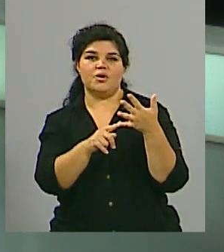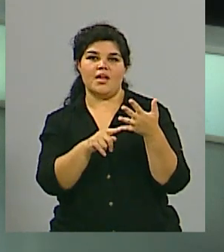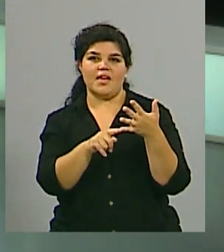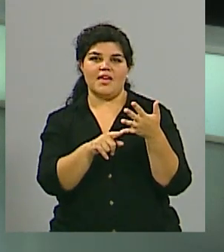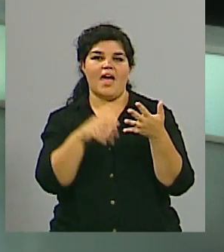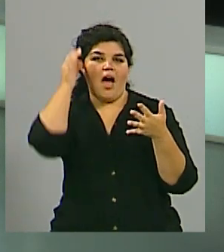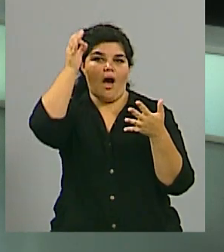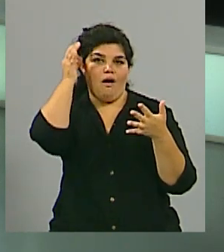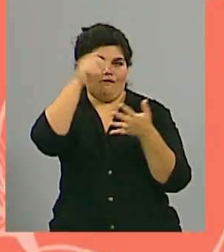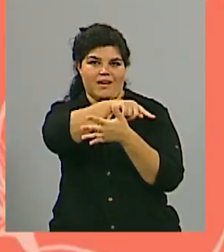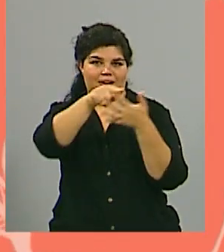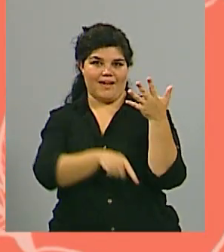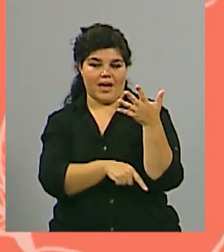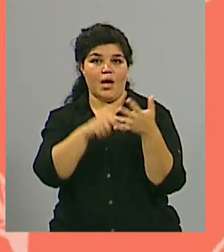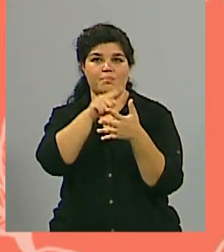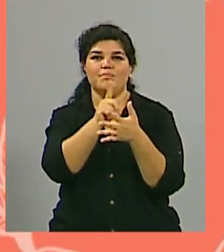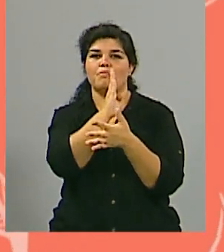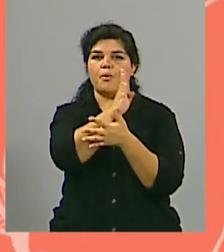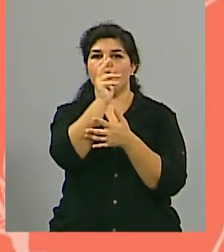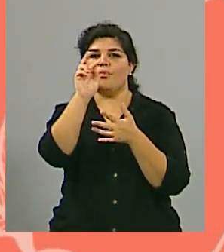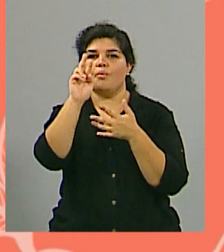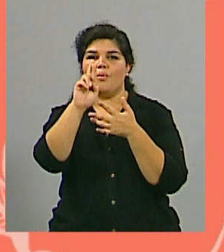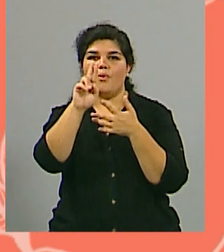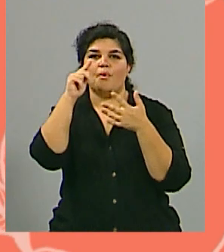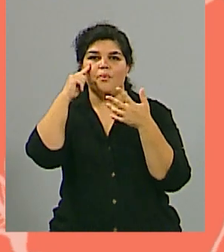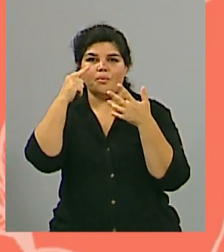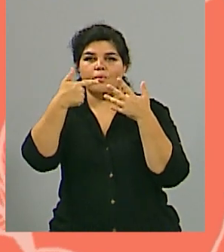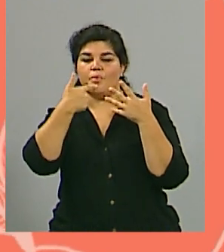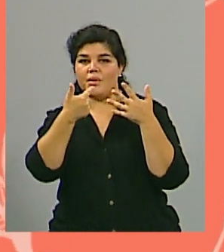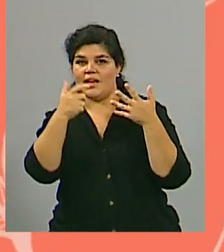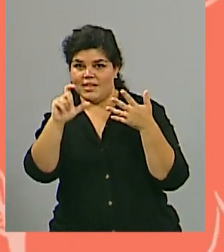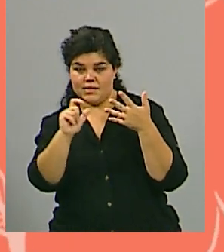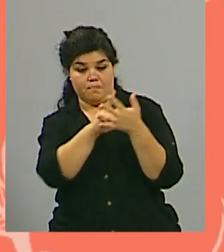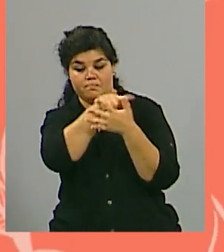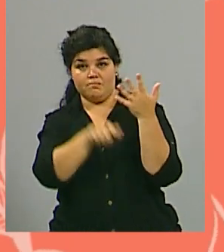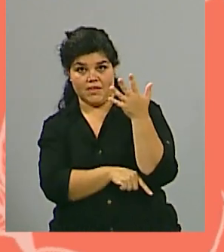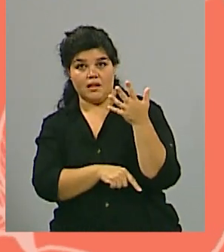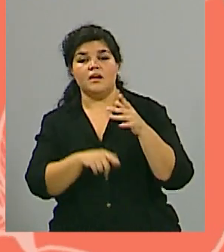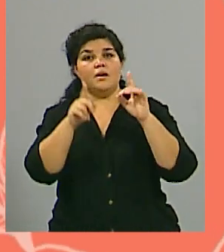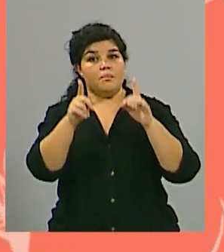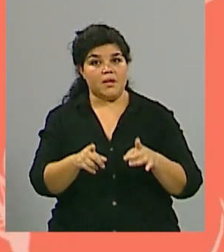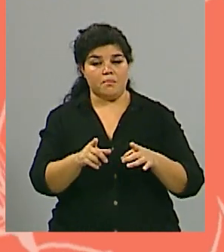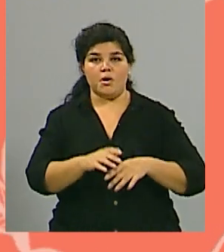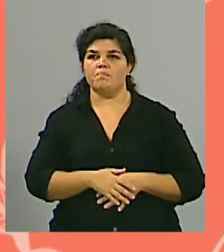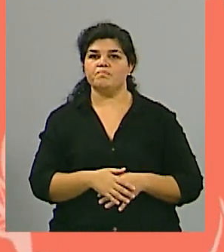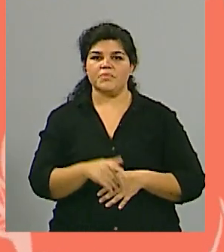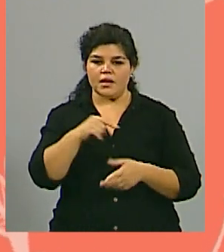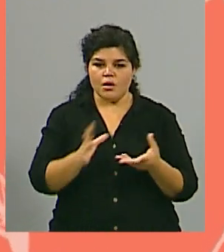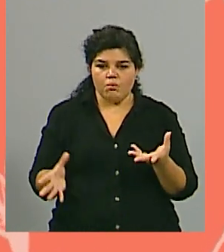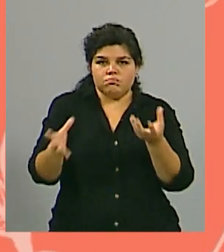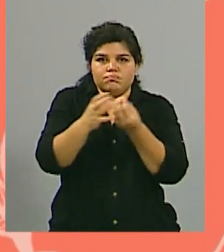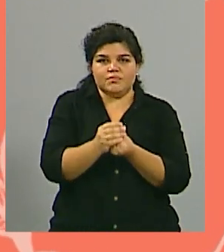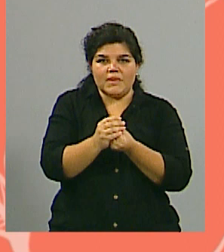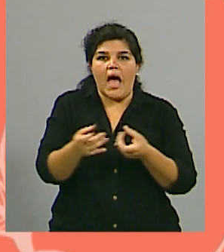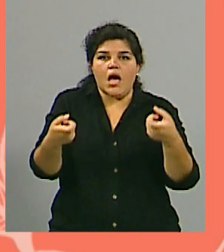que se apropiaron de esa categoría y a partir de ahí comenzaron a diseñar una institución que les permitiera cooperar aún más, ¿no?